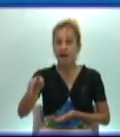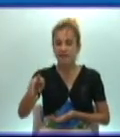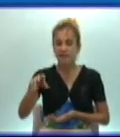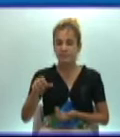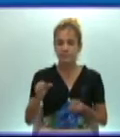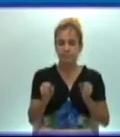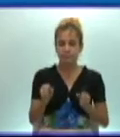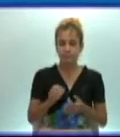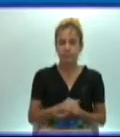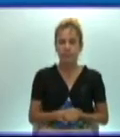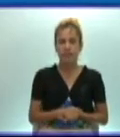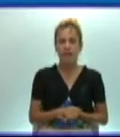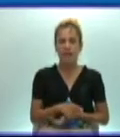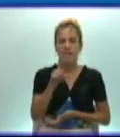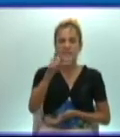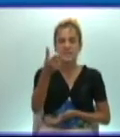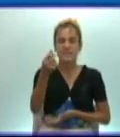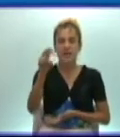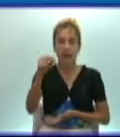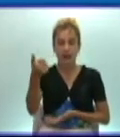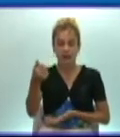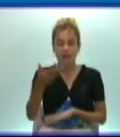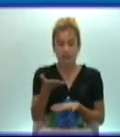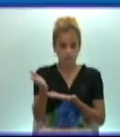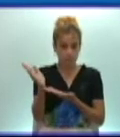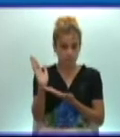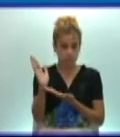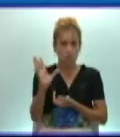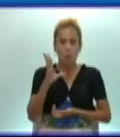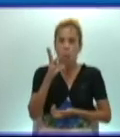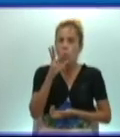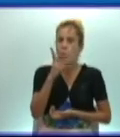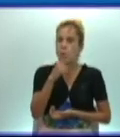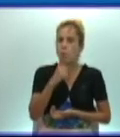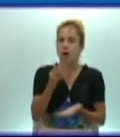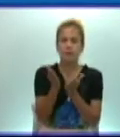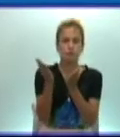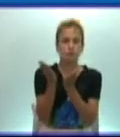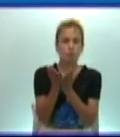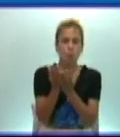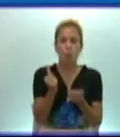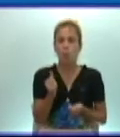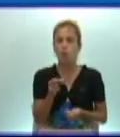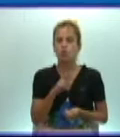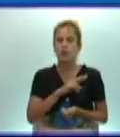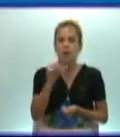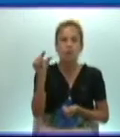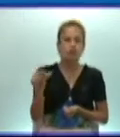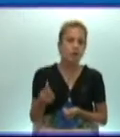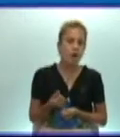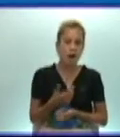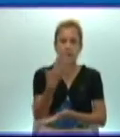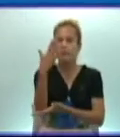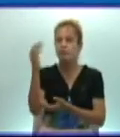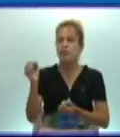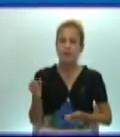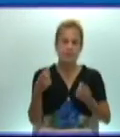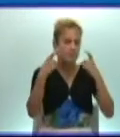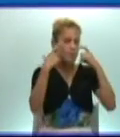llanas crezcan, buenos, estudien, revolucionarios, naturaleza,